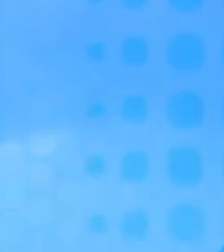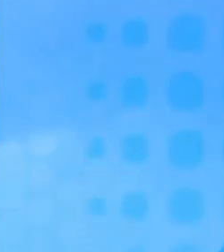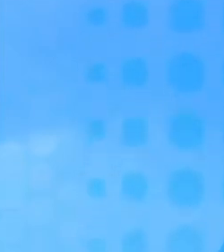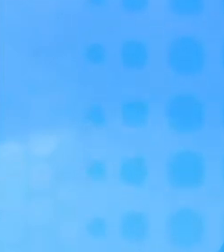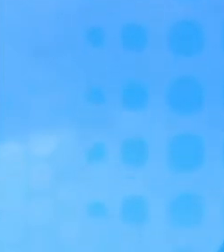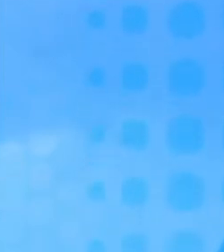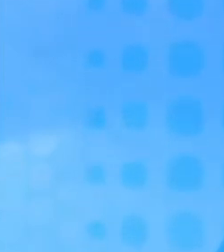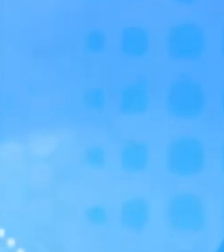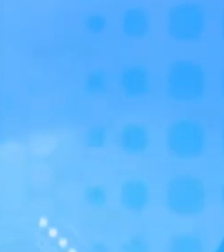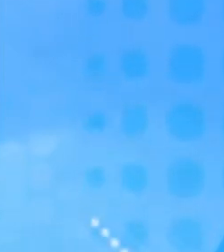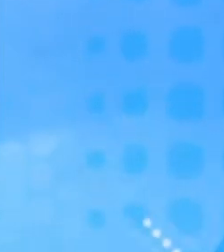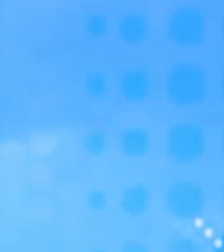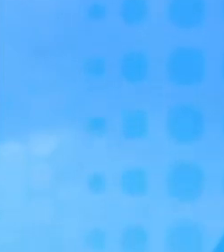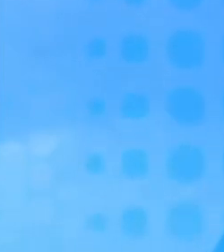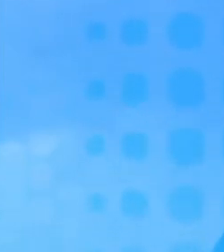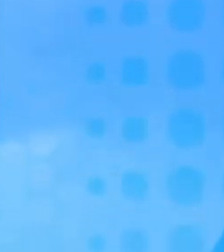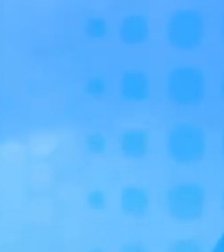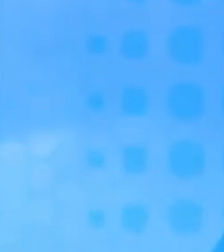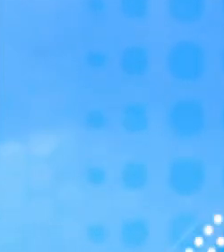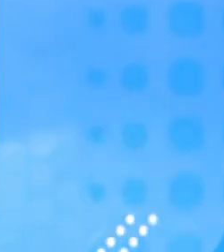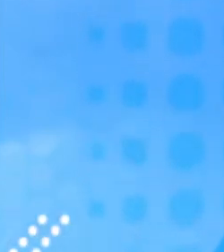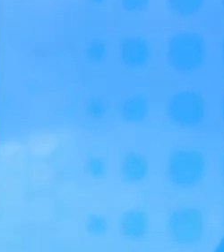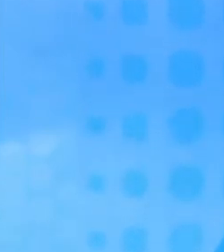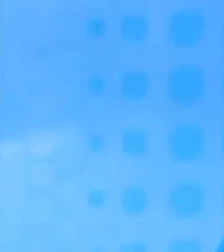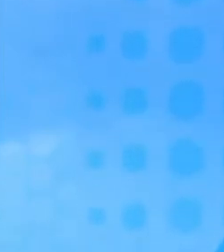Conversaciones con Ernesto Rivera.